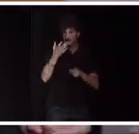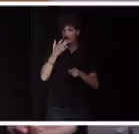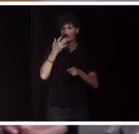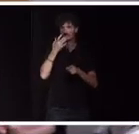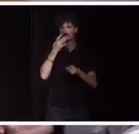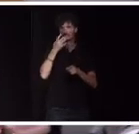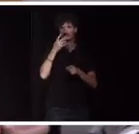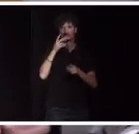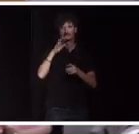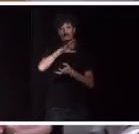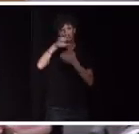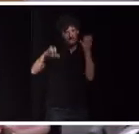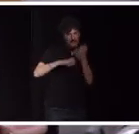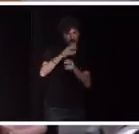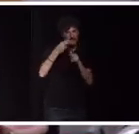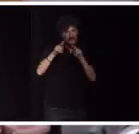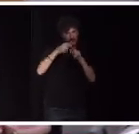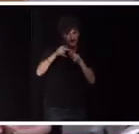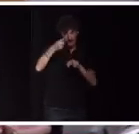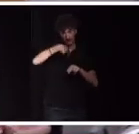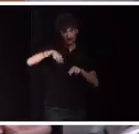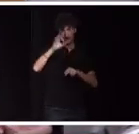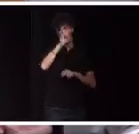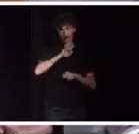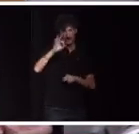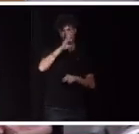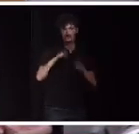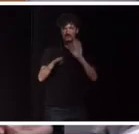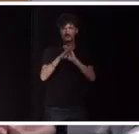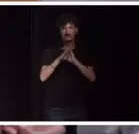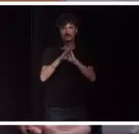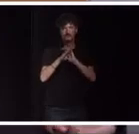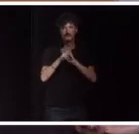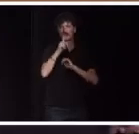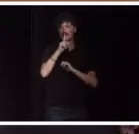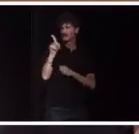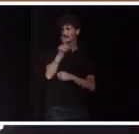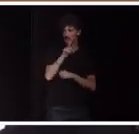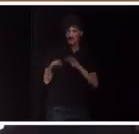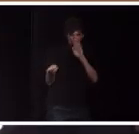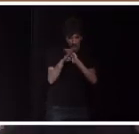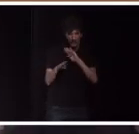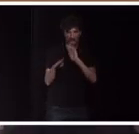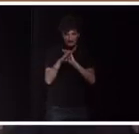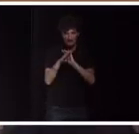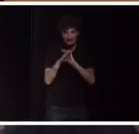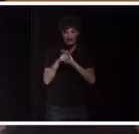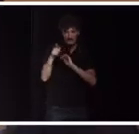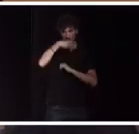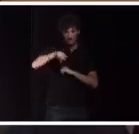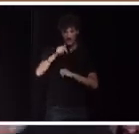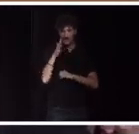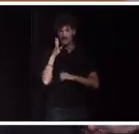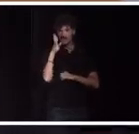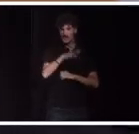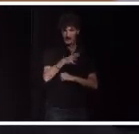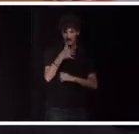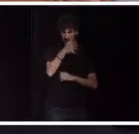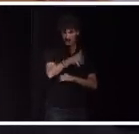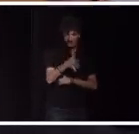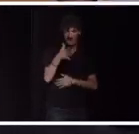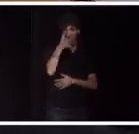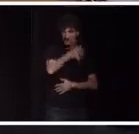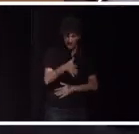que ha recibido Podemos, y a pesar de ello no nos achantamos, compañeras. Seguimos denunciando a las cloacas del